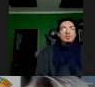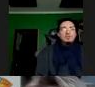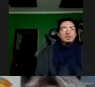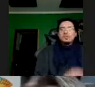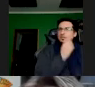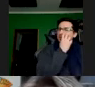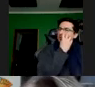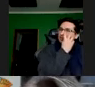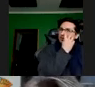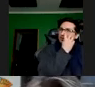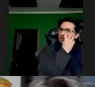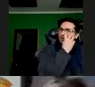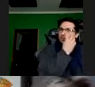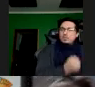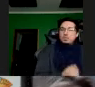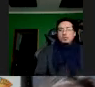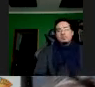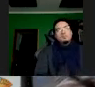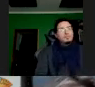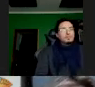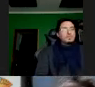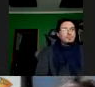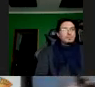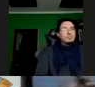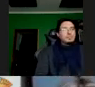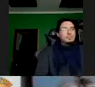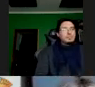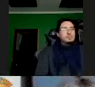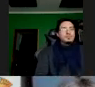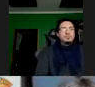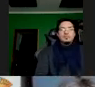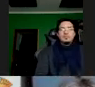Un minuto, chiquillos. Solo un minuto.